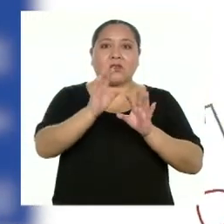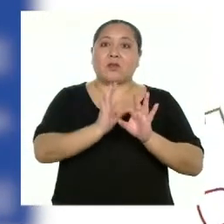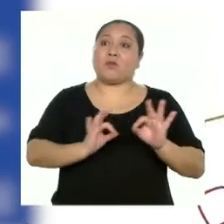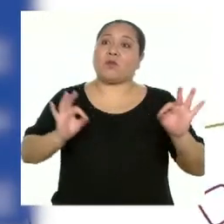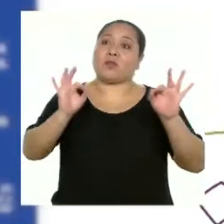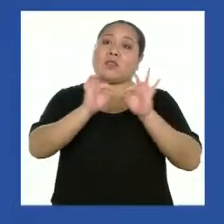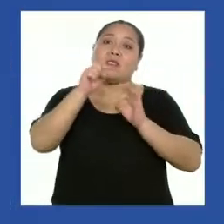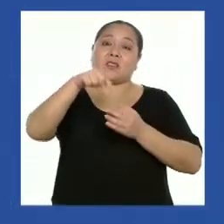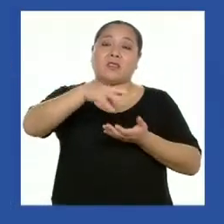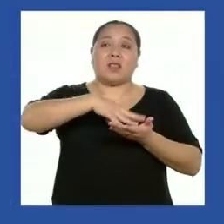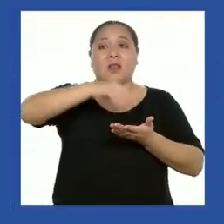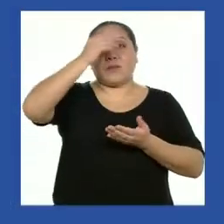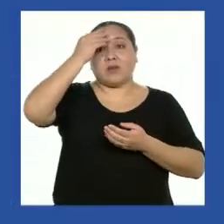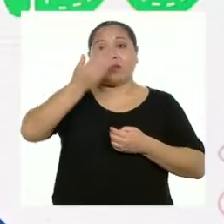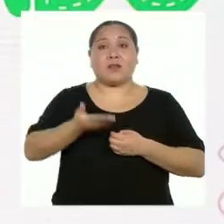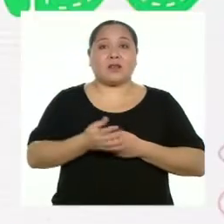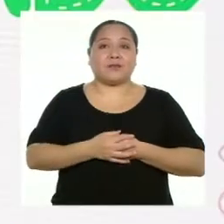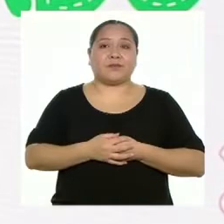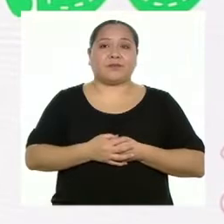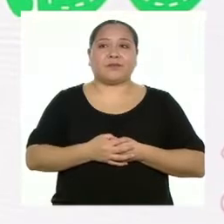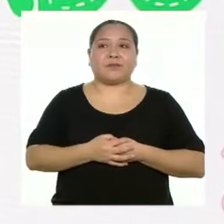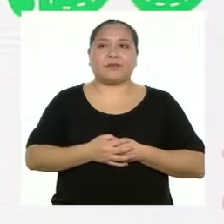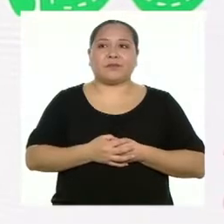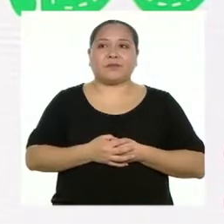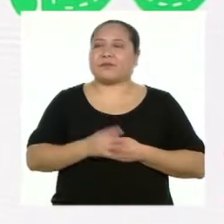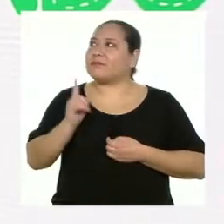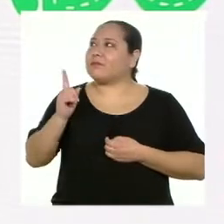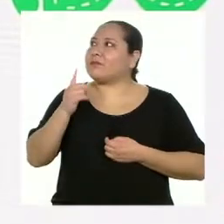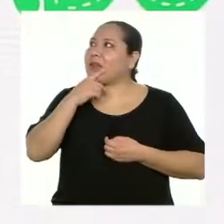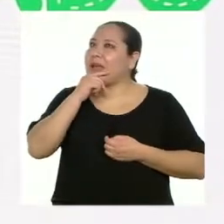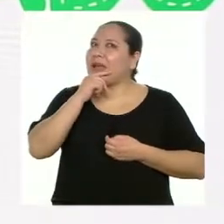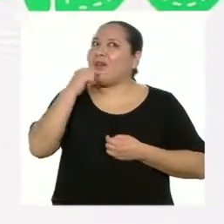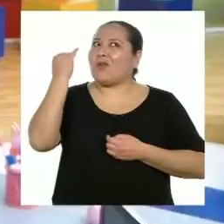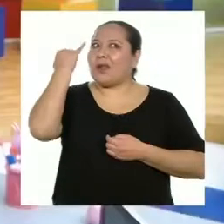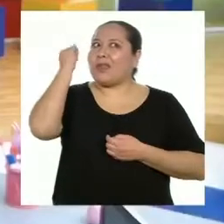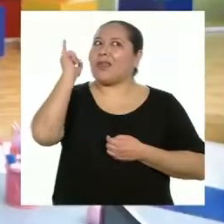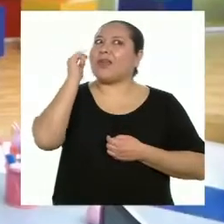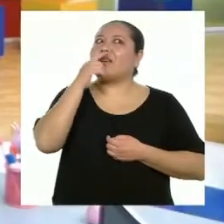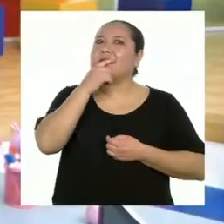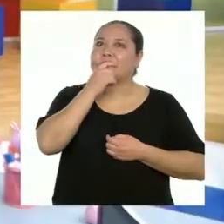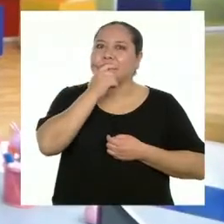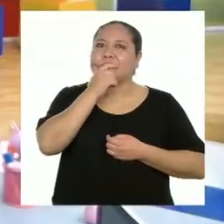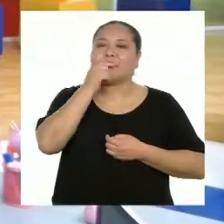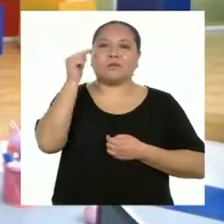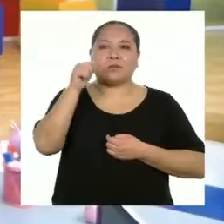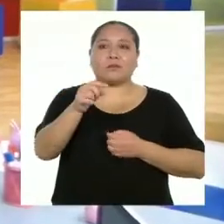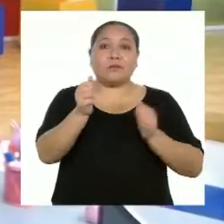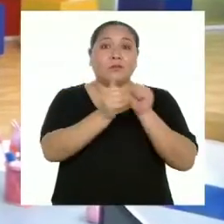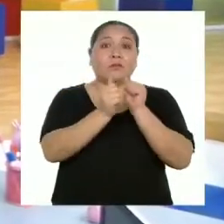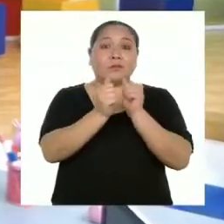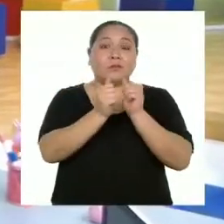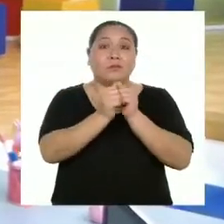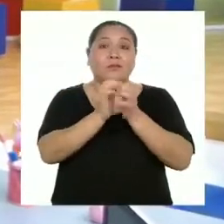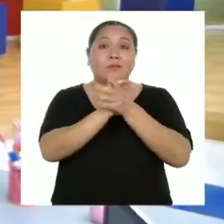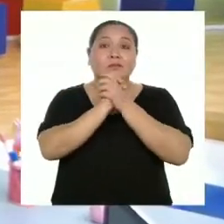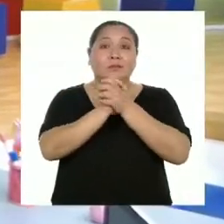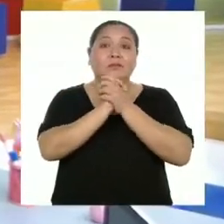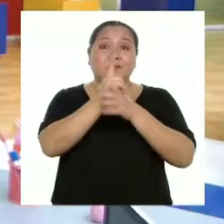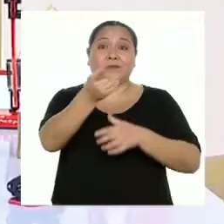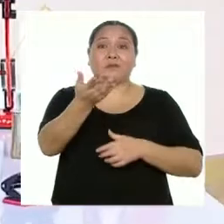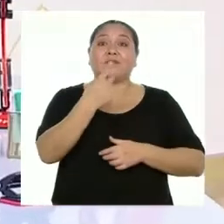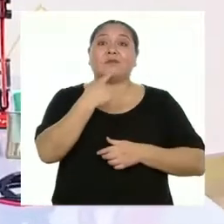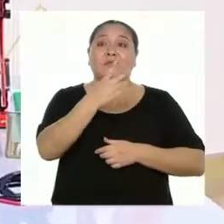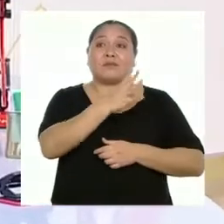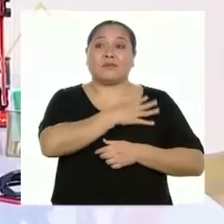aprendizaje. Me acaba de dar una idea. Justo con mis amigos y amigas de cuarto grado